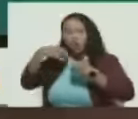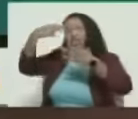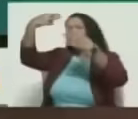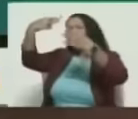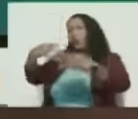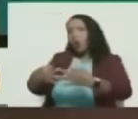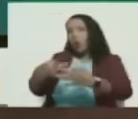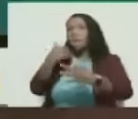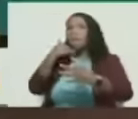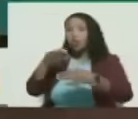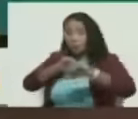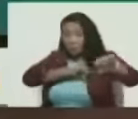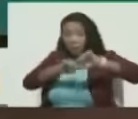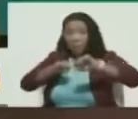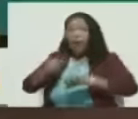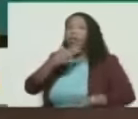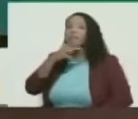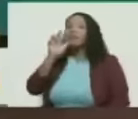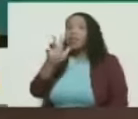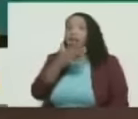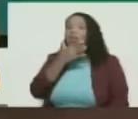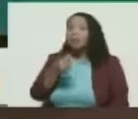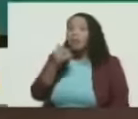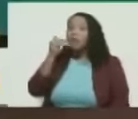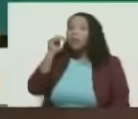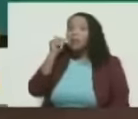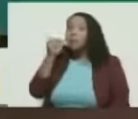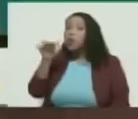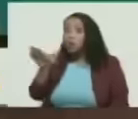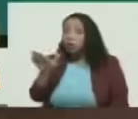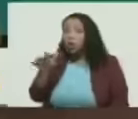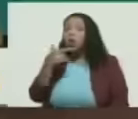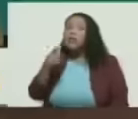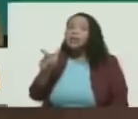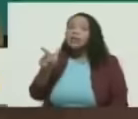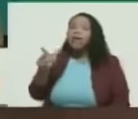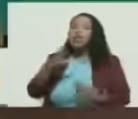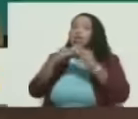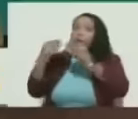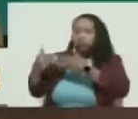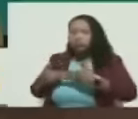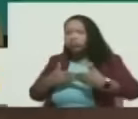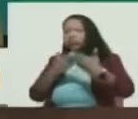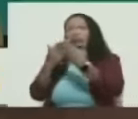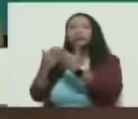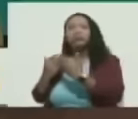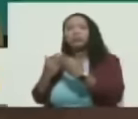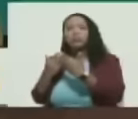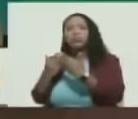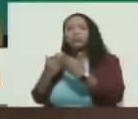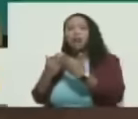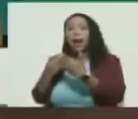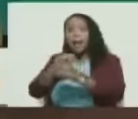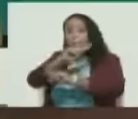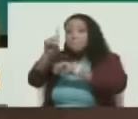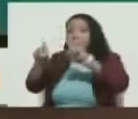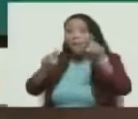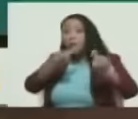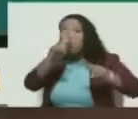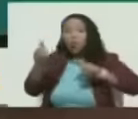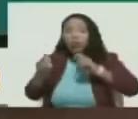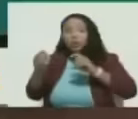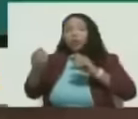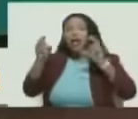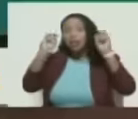que la movilización va a ser, como lo dicen todos los estudios, el consenso nacional en torno a la defensa